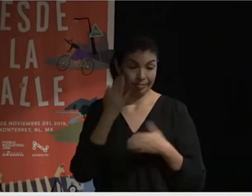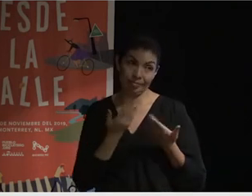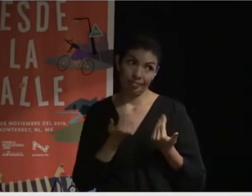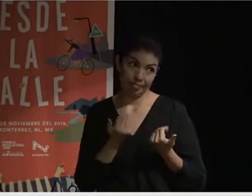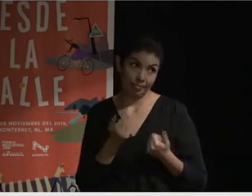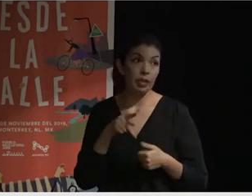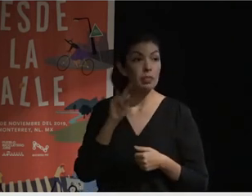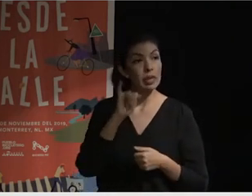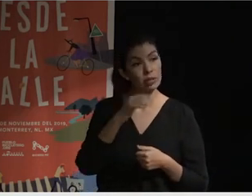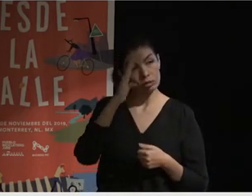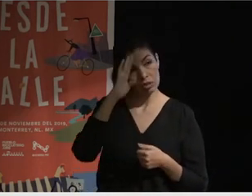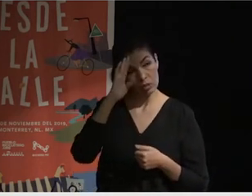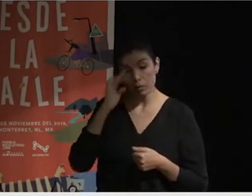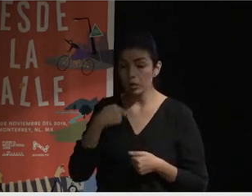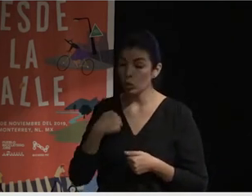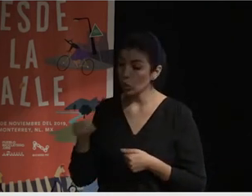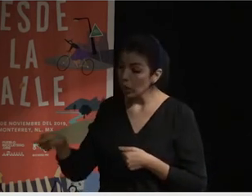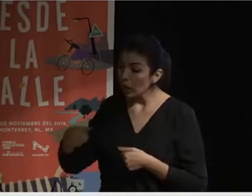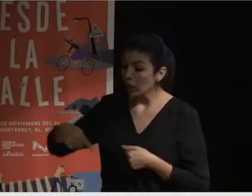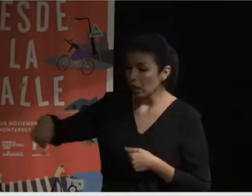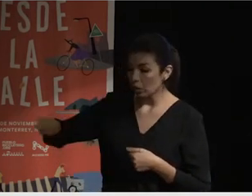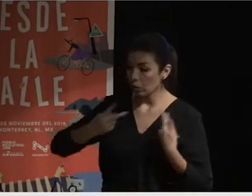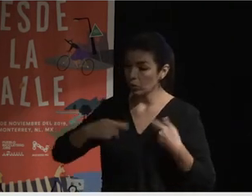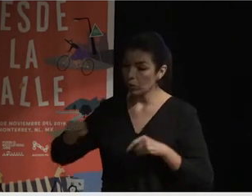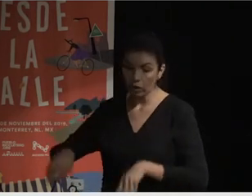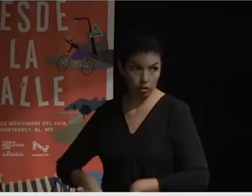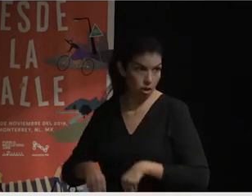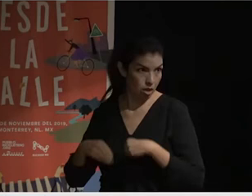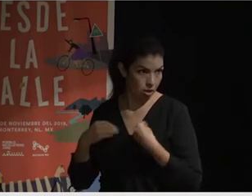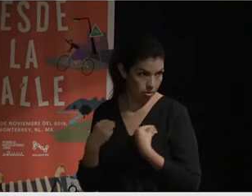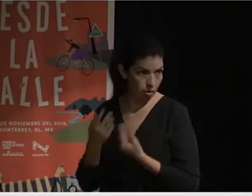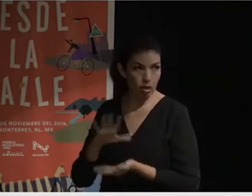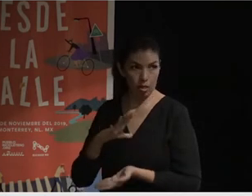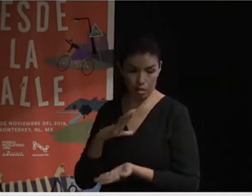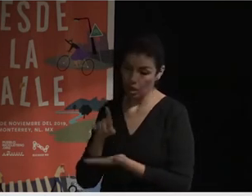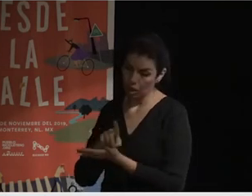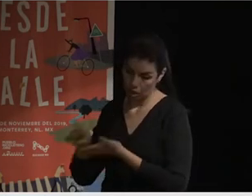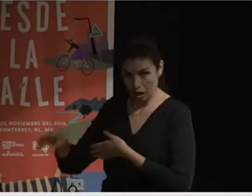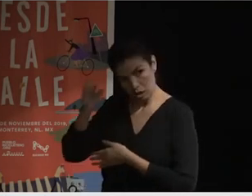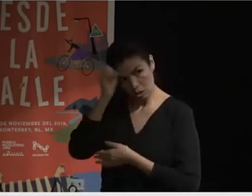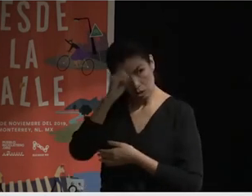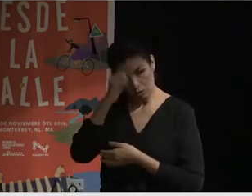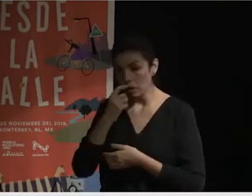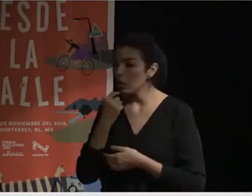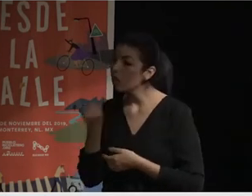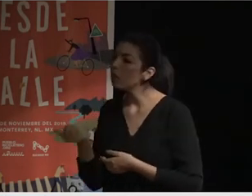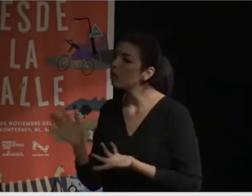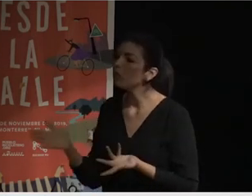nuevas maneras de sostenibilidad económica viviendo y respetando que siempre han vivido ahí. Y hoy en